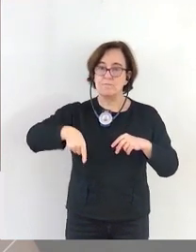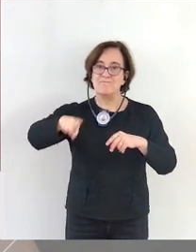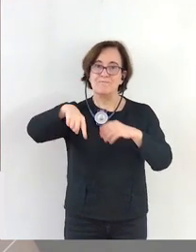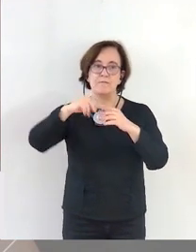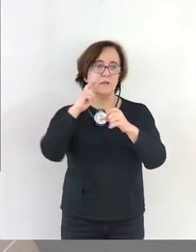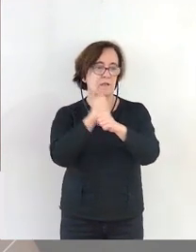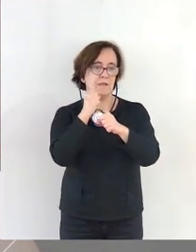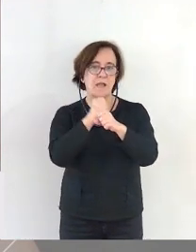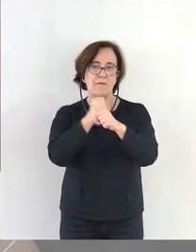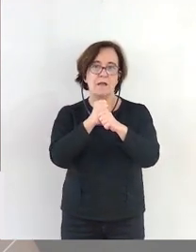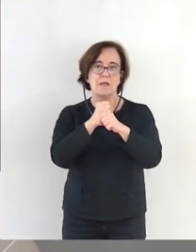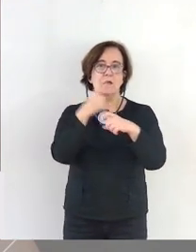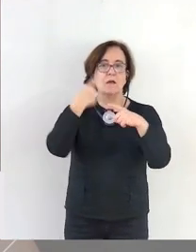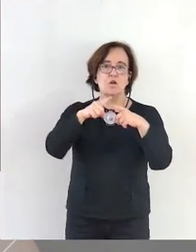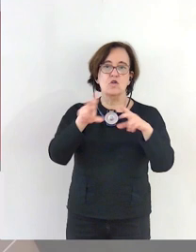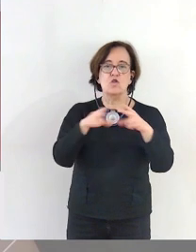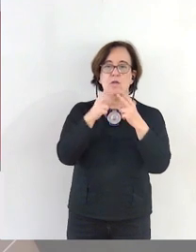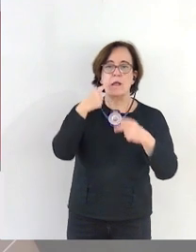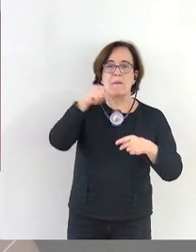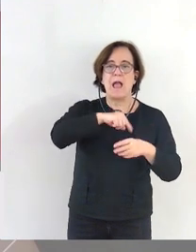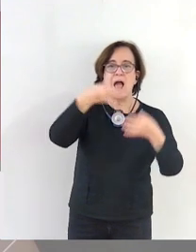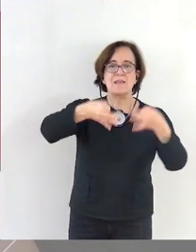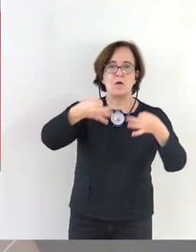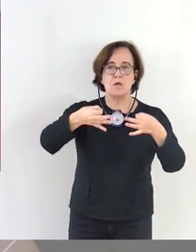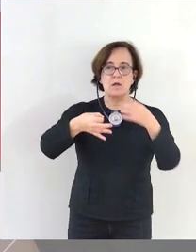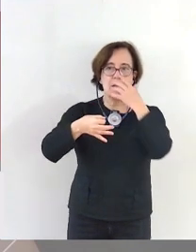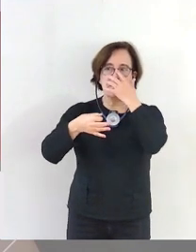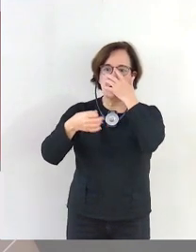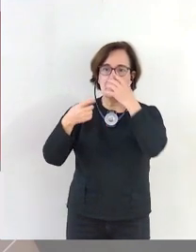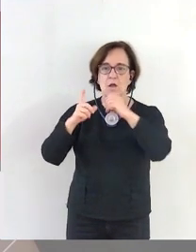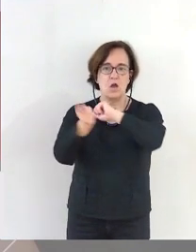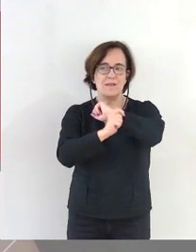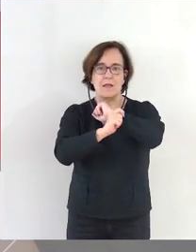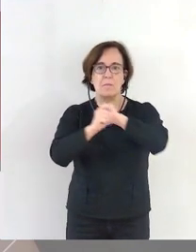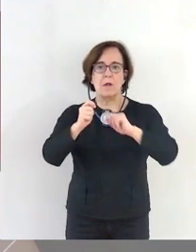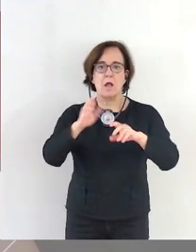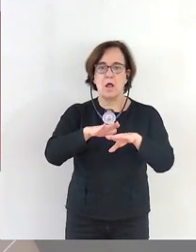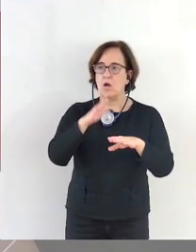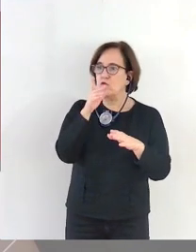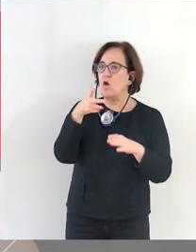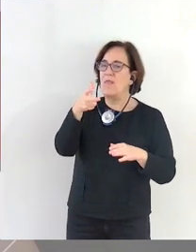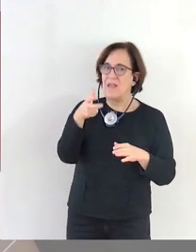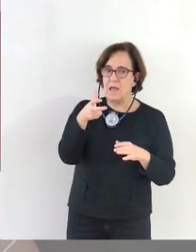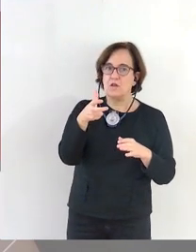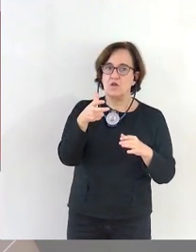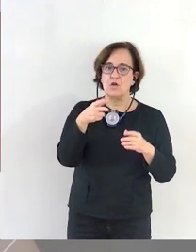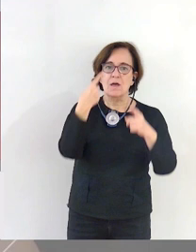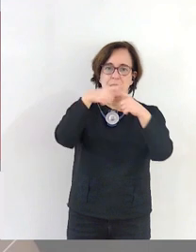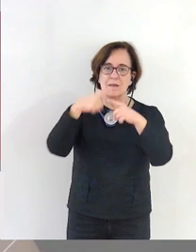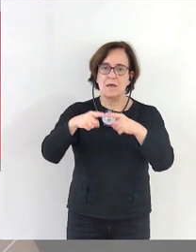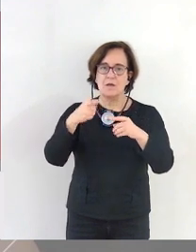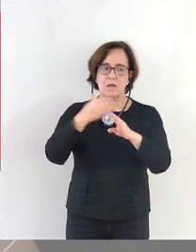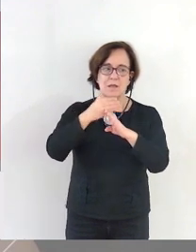agentes social para asegurarse que se implementan estrategias para cumplir con sus derechos a los distintos niveles de las